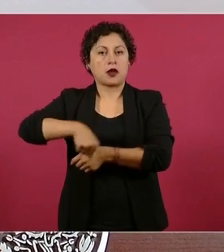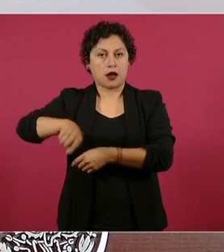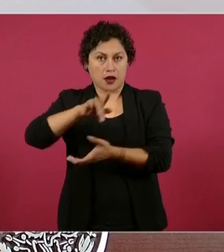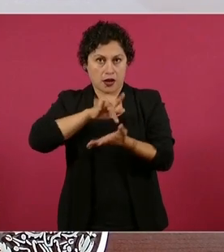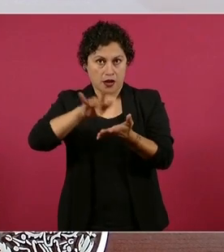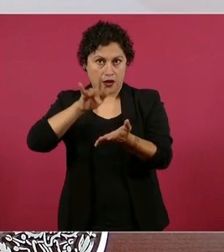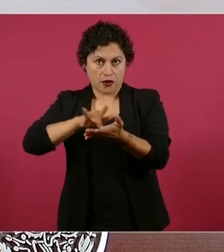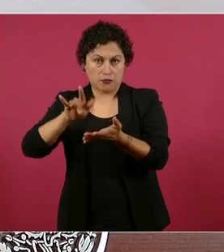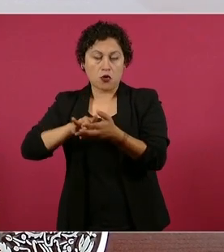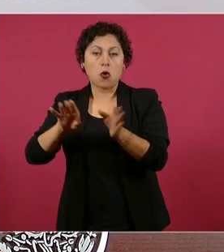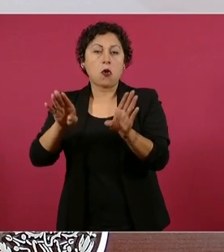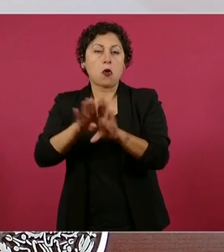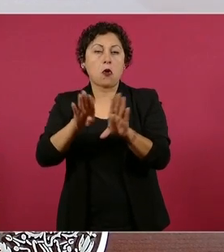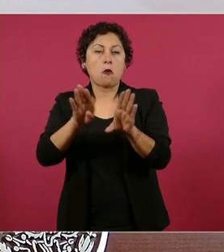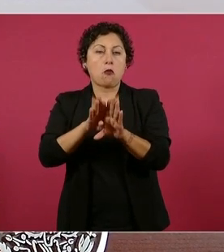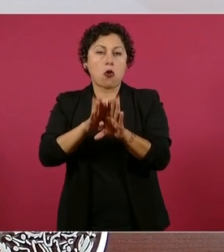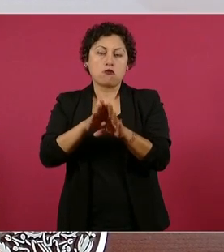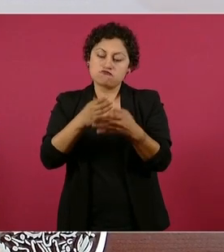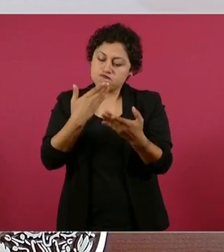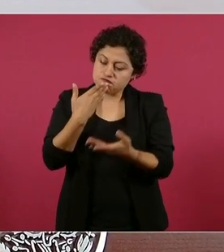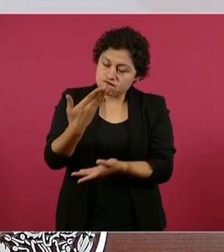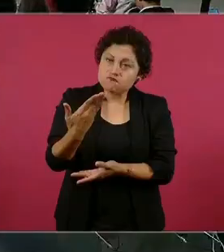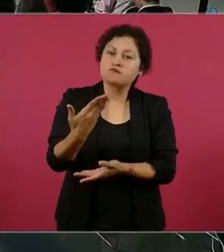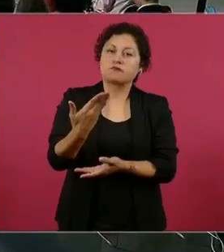una recompensa.